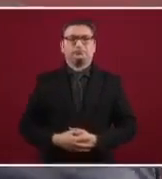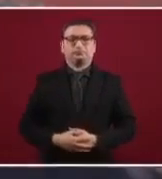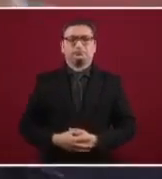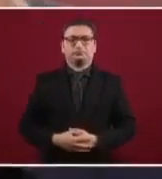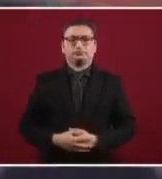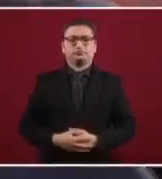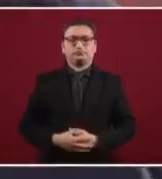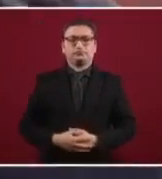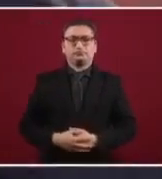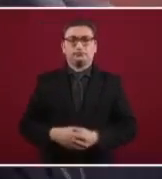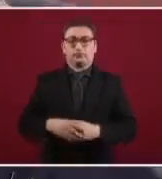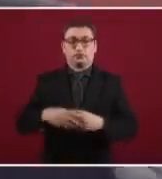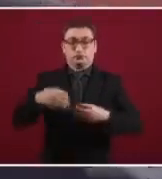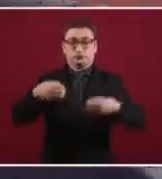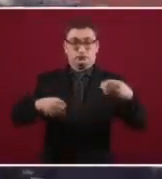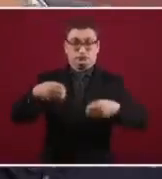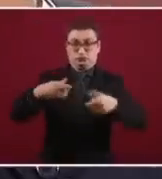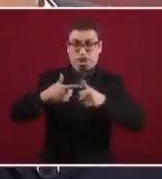Todo lo que está en curso,